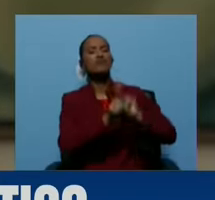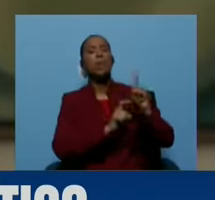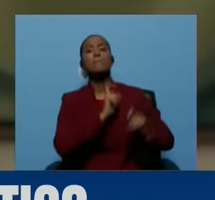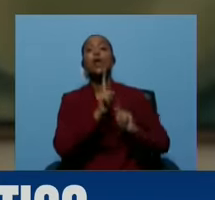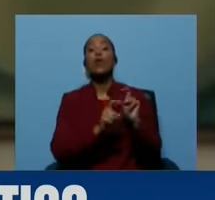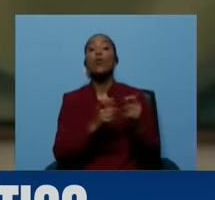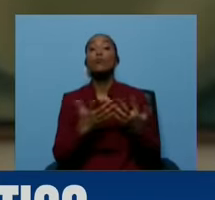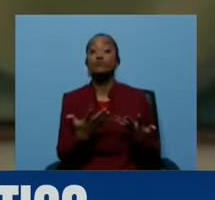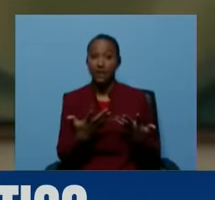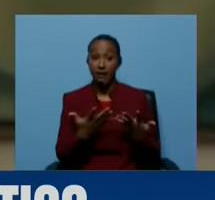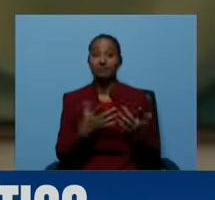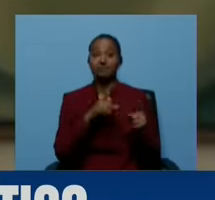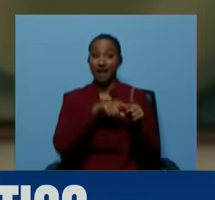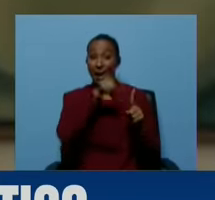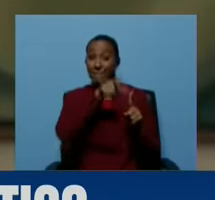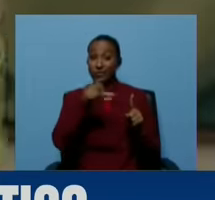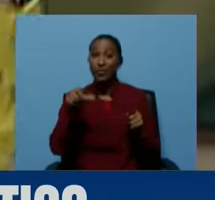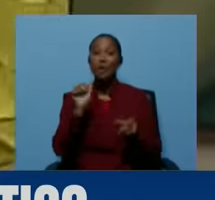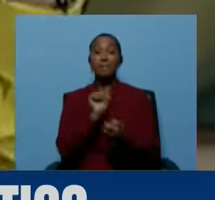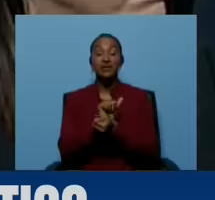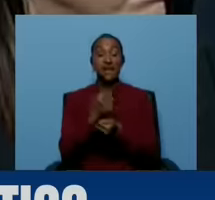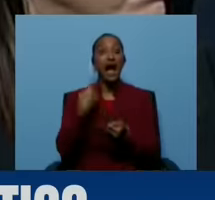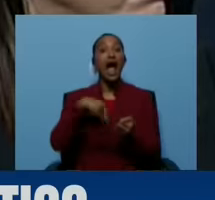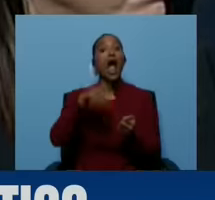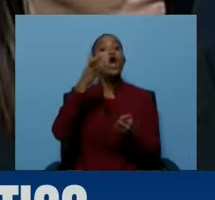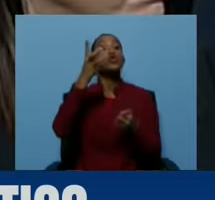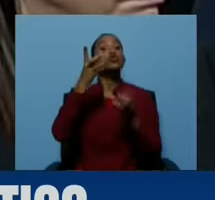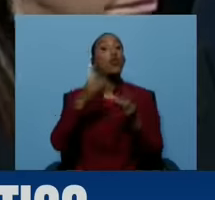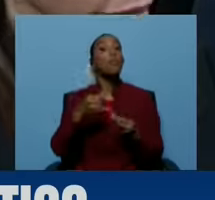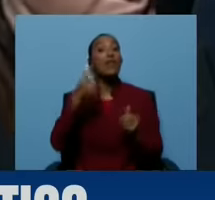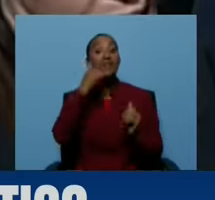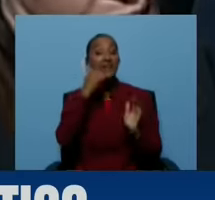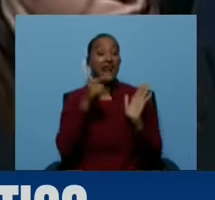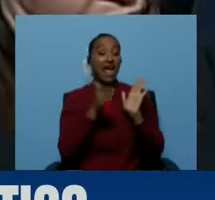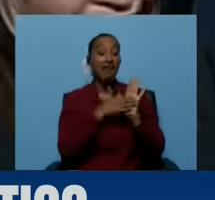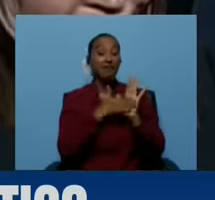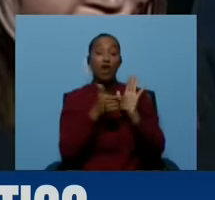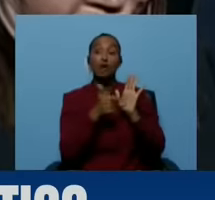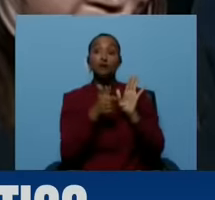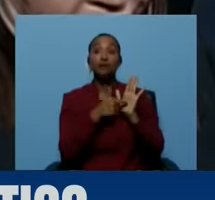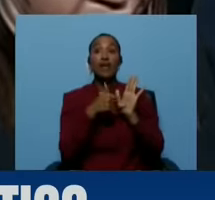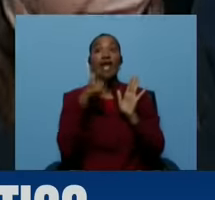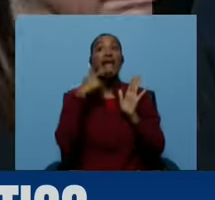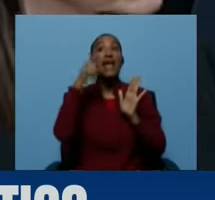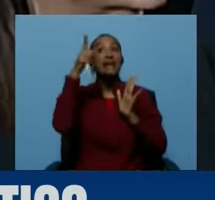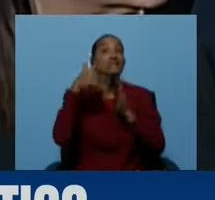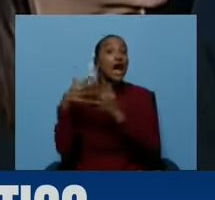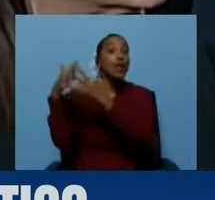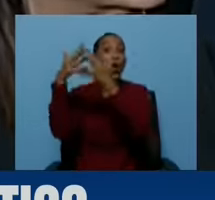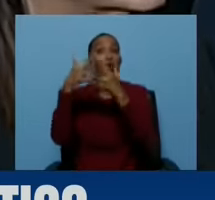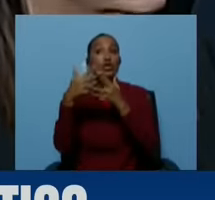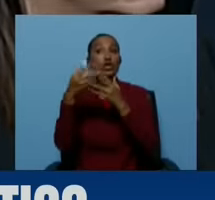Estas personas tienen números en sus teléfonos desde los Estados Unidos, estaban recibiendo instrucciones.